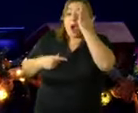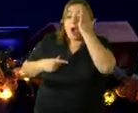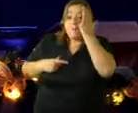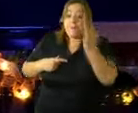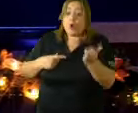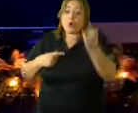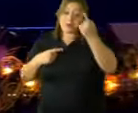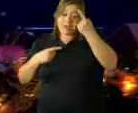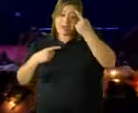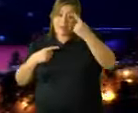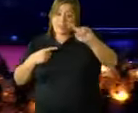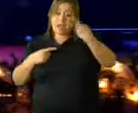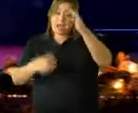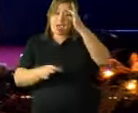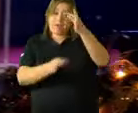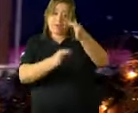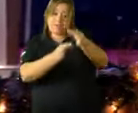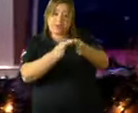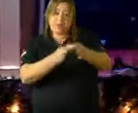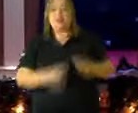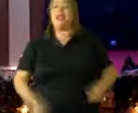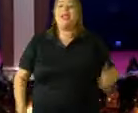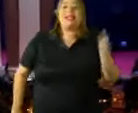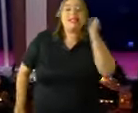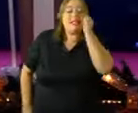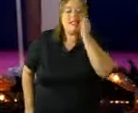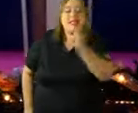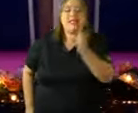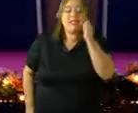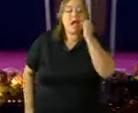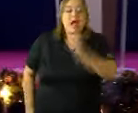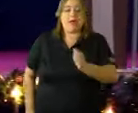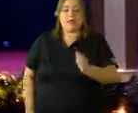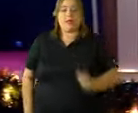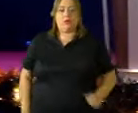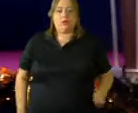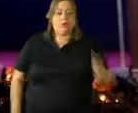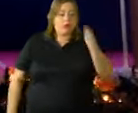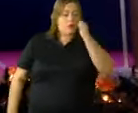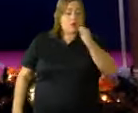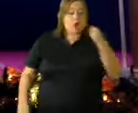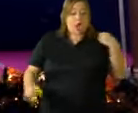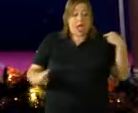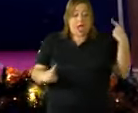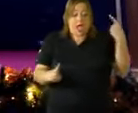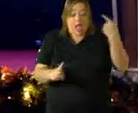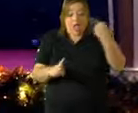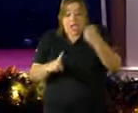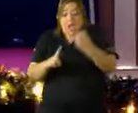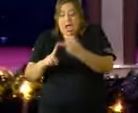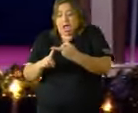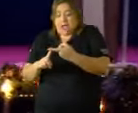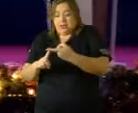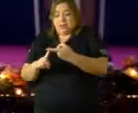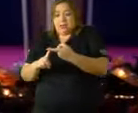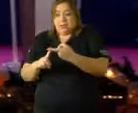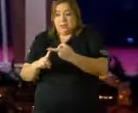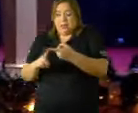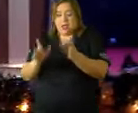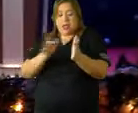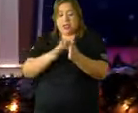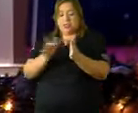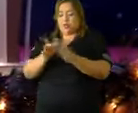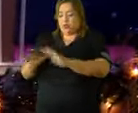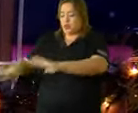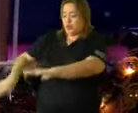no es un día, todos los días, hasta que Cristo venga o nos reunamos con Él.